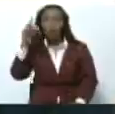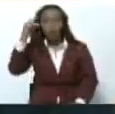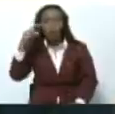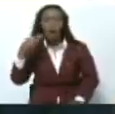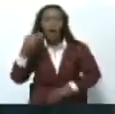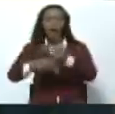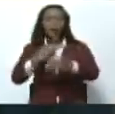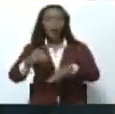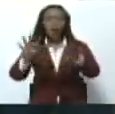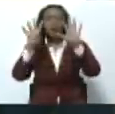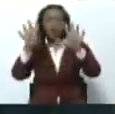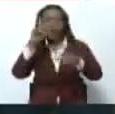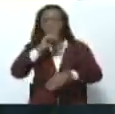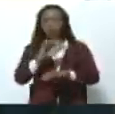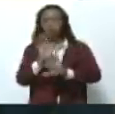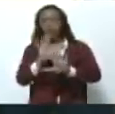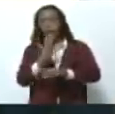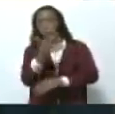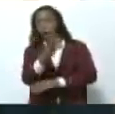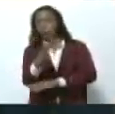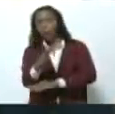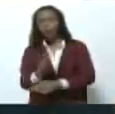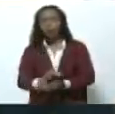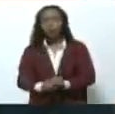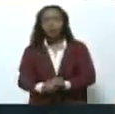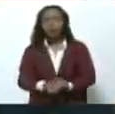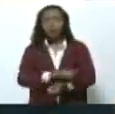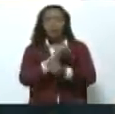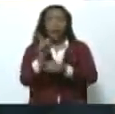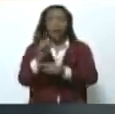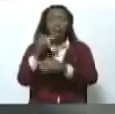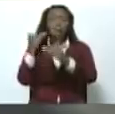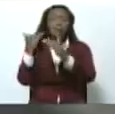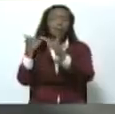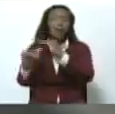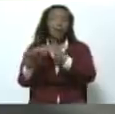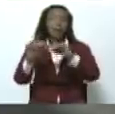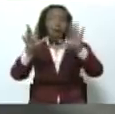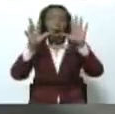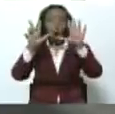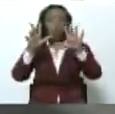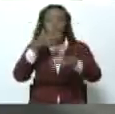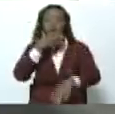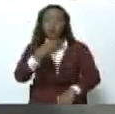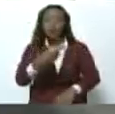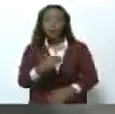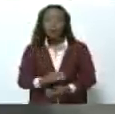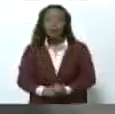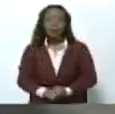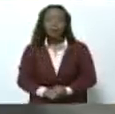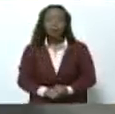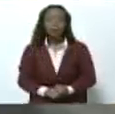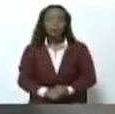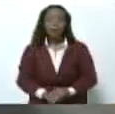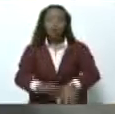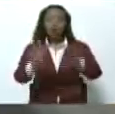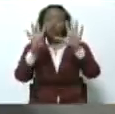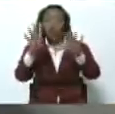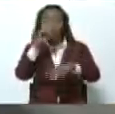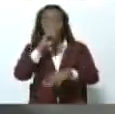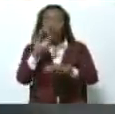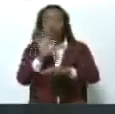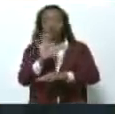cumpliendo 9 años ya de aquel mensaje del 8 de diciembre. 9 años